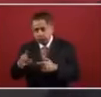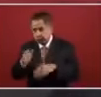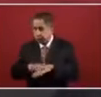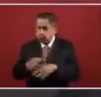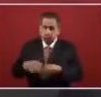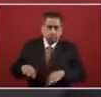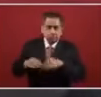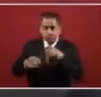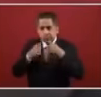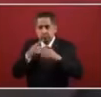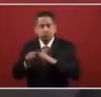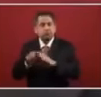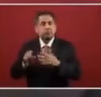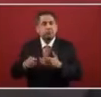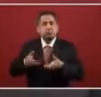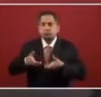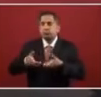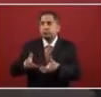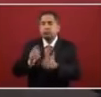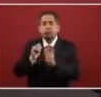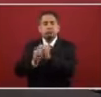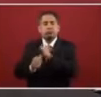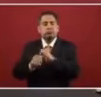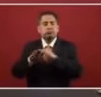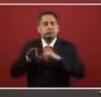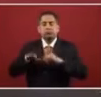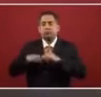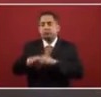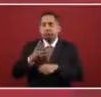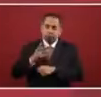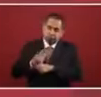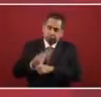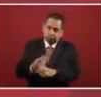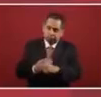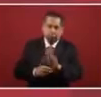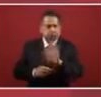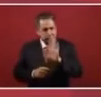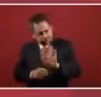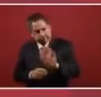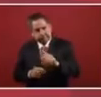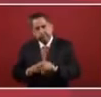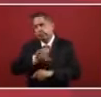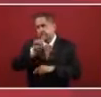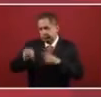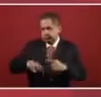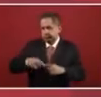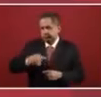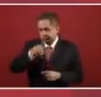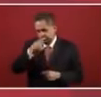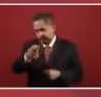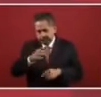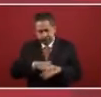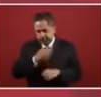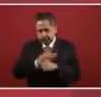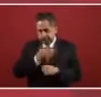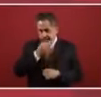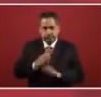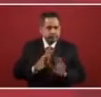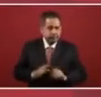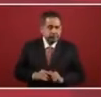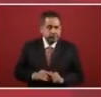fundamentales como caminos. Pero esto les vamos a informar. La